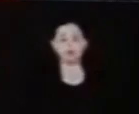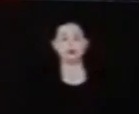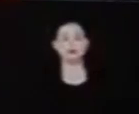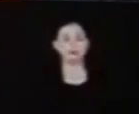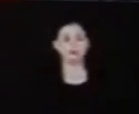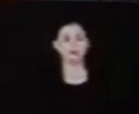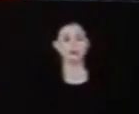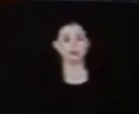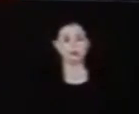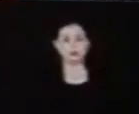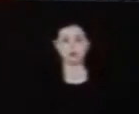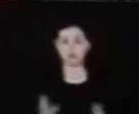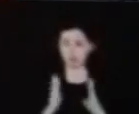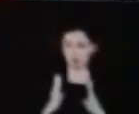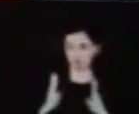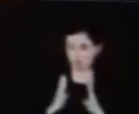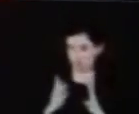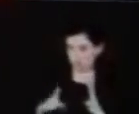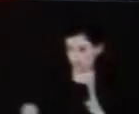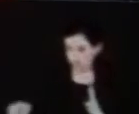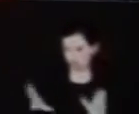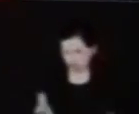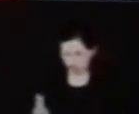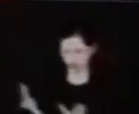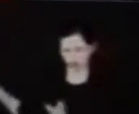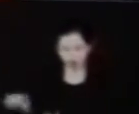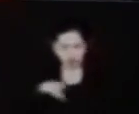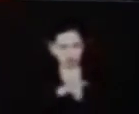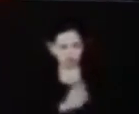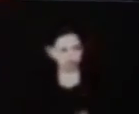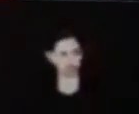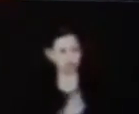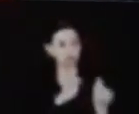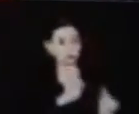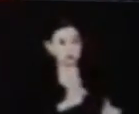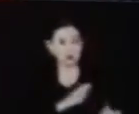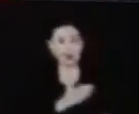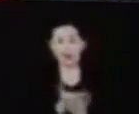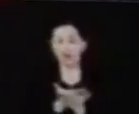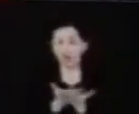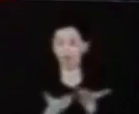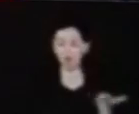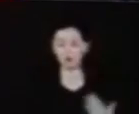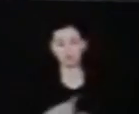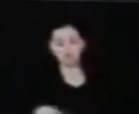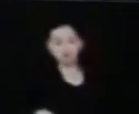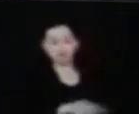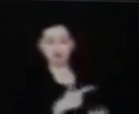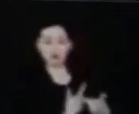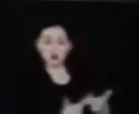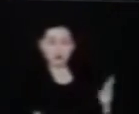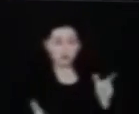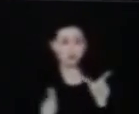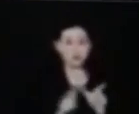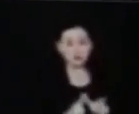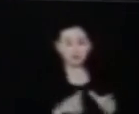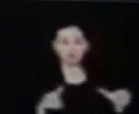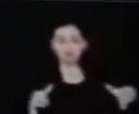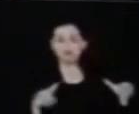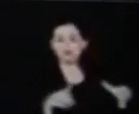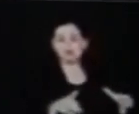de las Fuerzas Armadas en el combate a la delincuencia, es en la actualidad un agrupamiento de